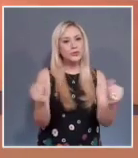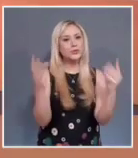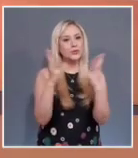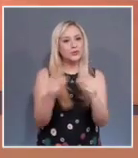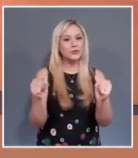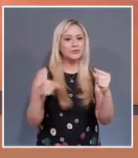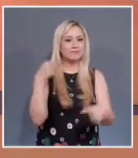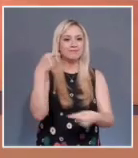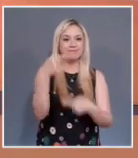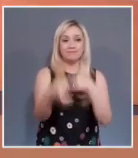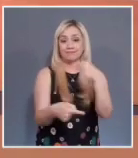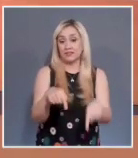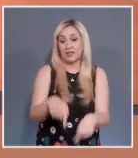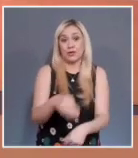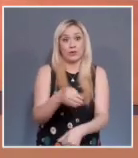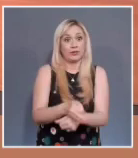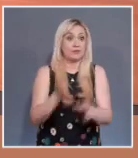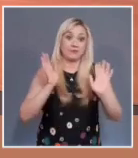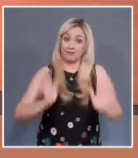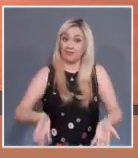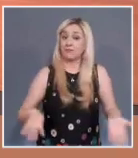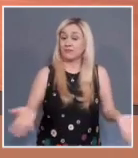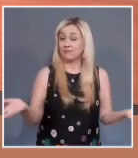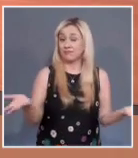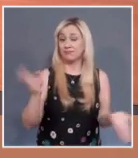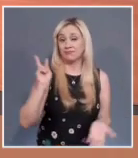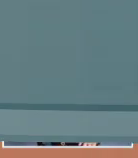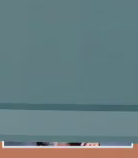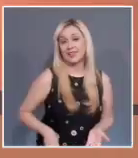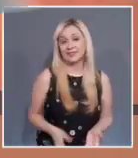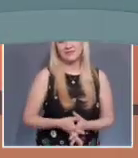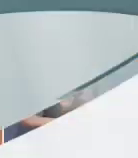Poder Judicial de la Federación, Juan Carlos González.